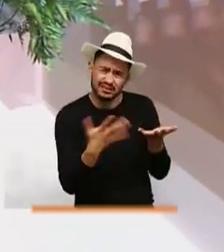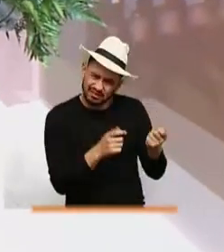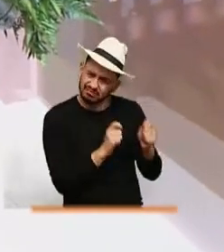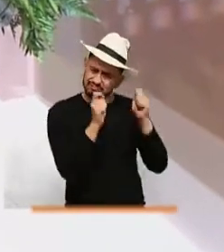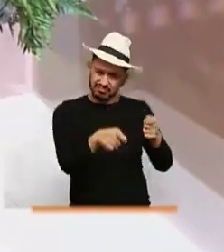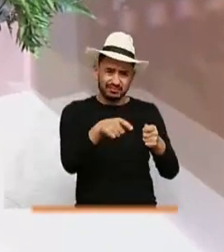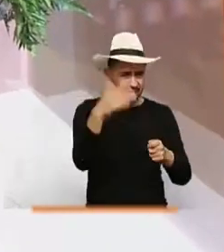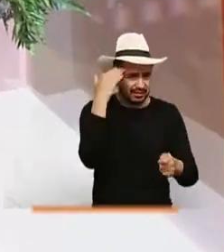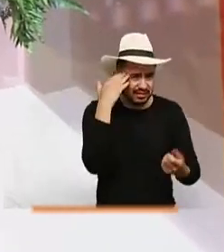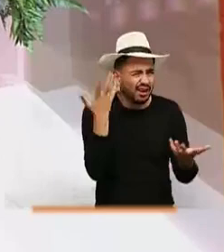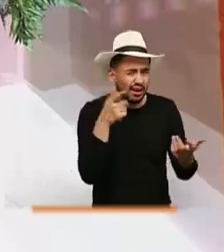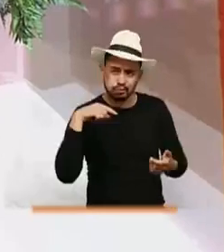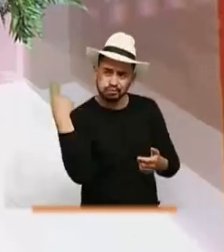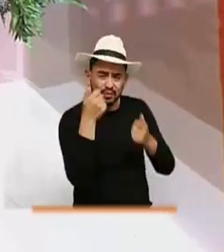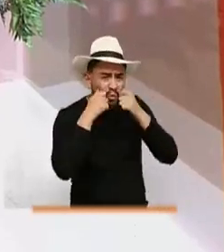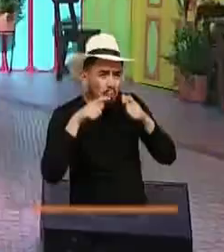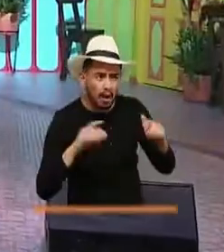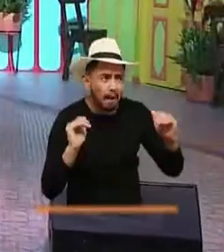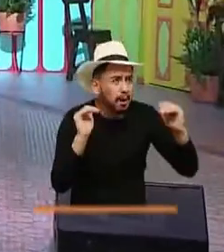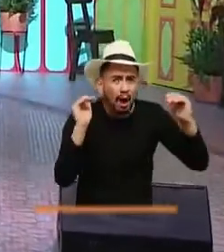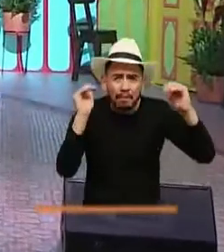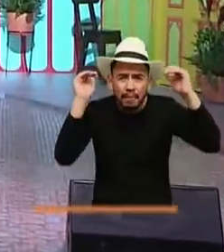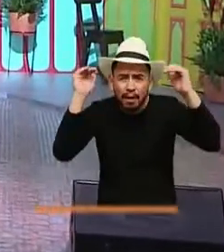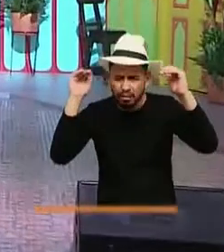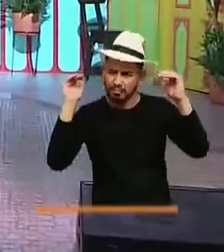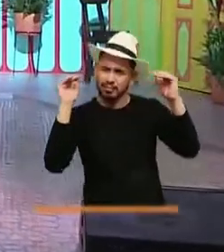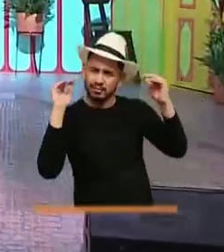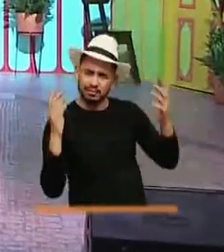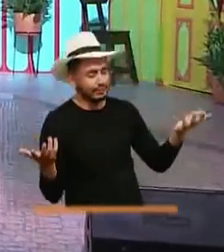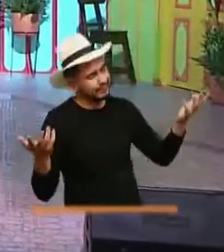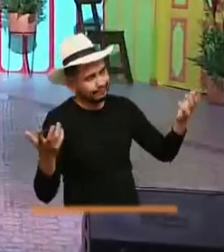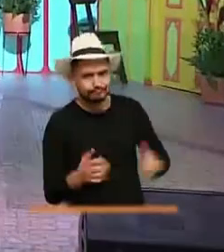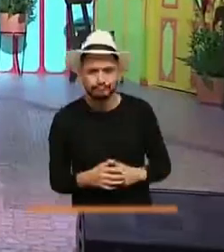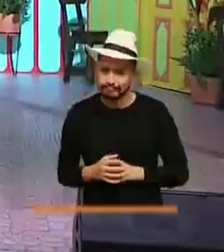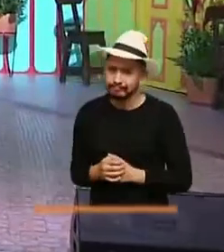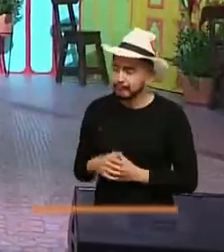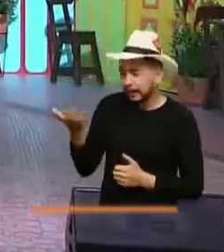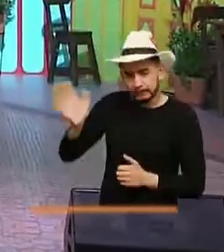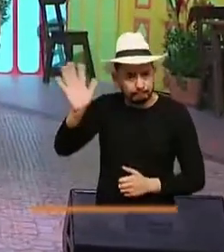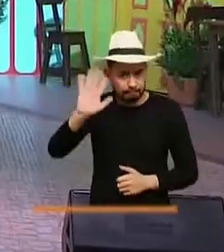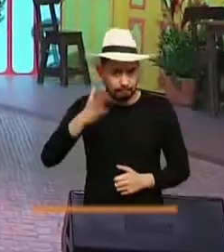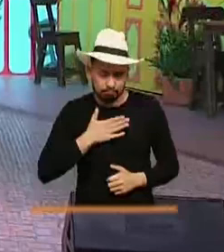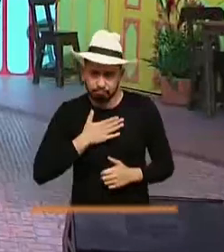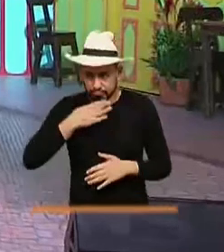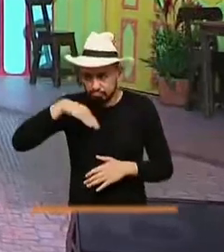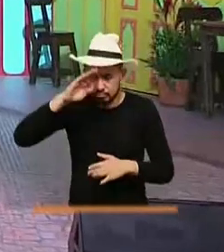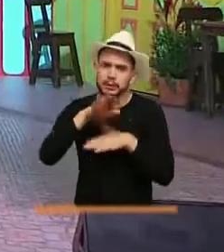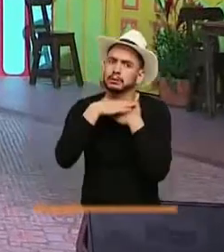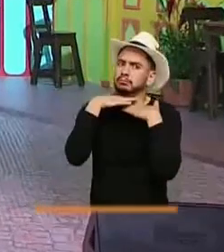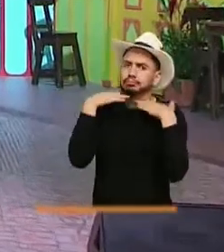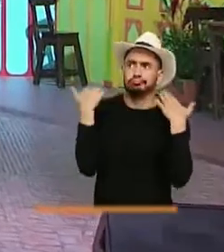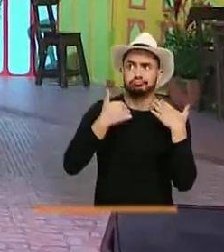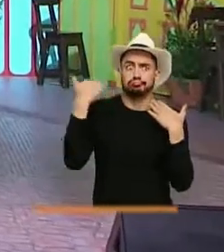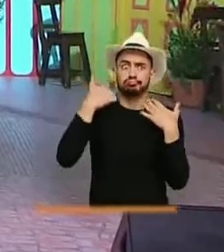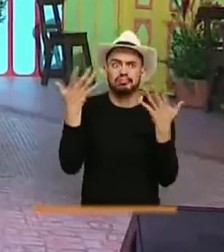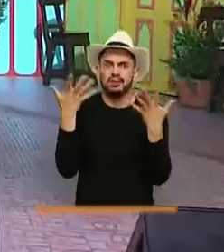un mundo más humano. Que ya se despida Trump, ese gringo